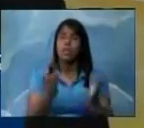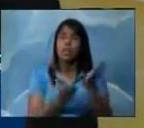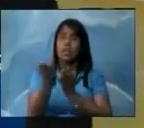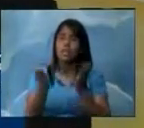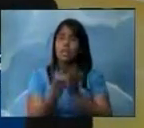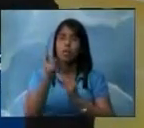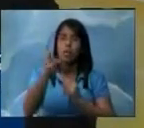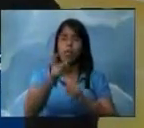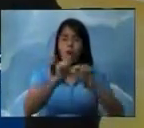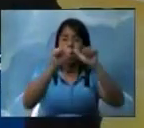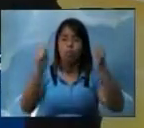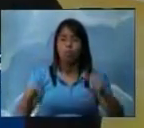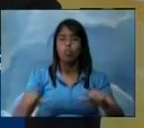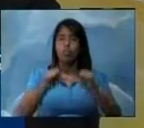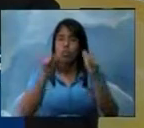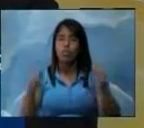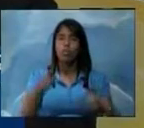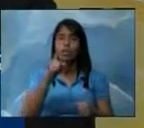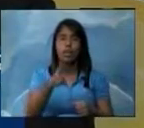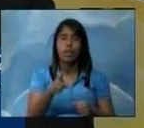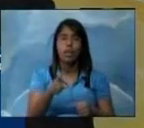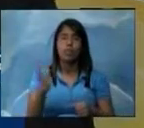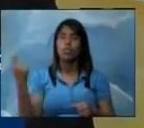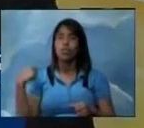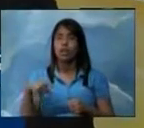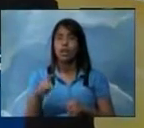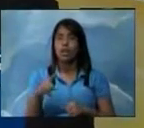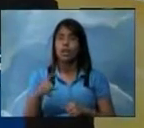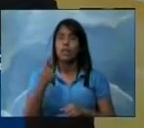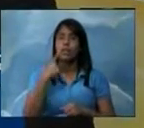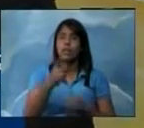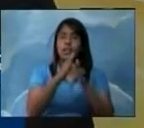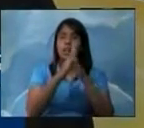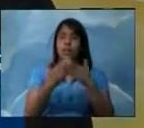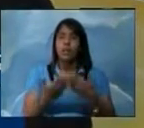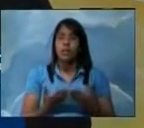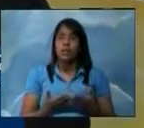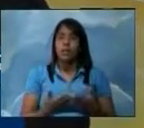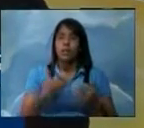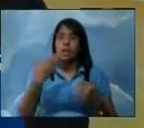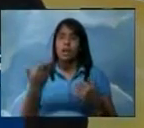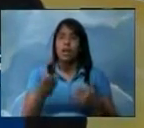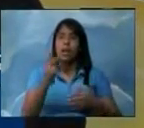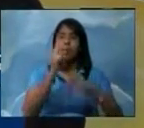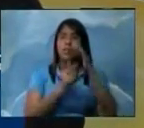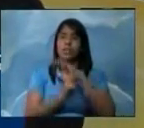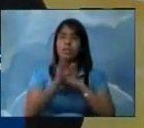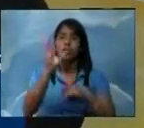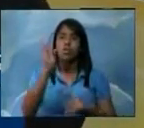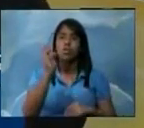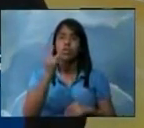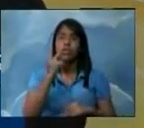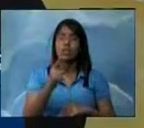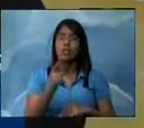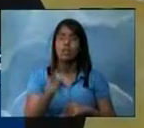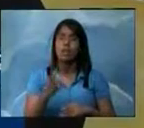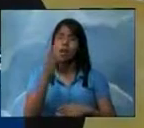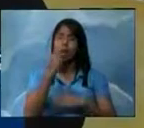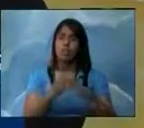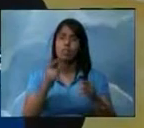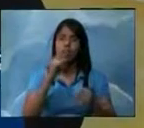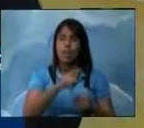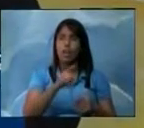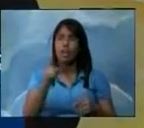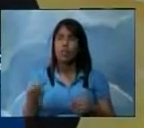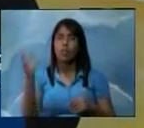sirvamos a los dioses que ellos tienen. Dice la escritura que el versículo 6, entre